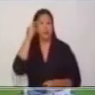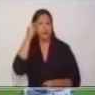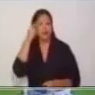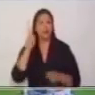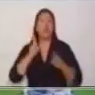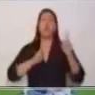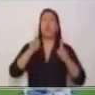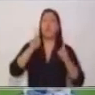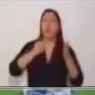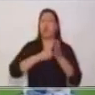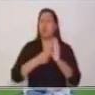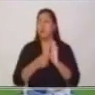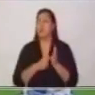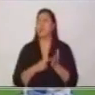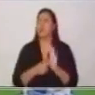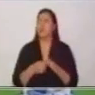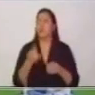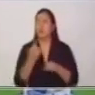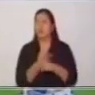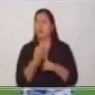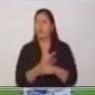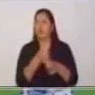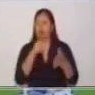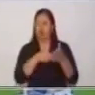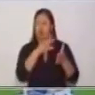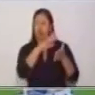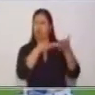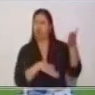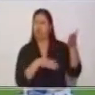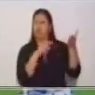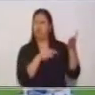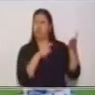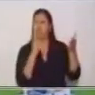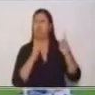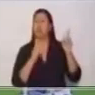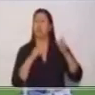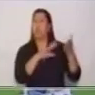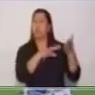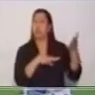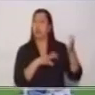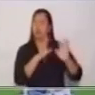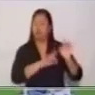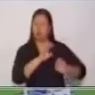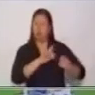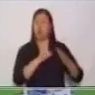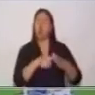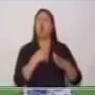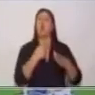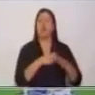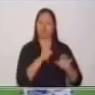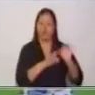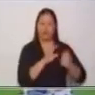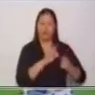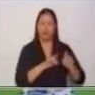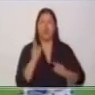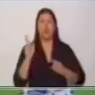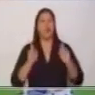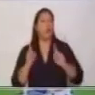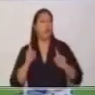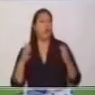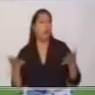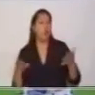significado utilizan estos textos al momento de redactarlos. ¿Cuál crees tú? ¿El